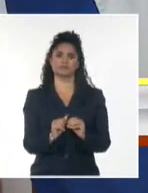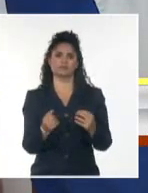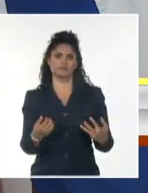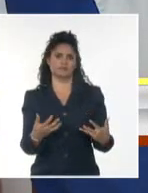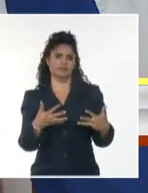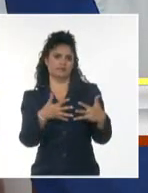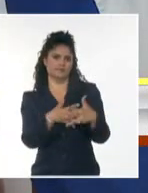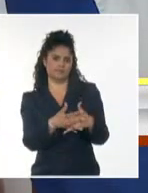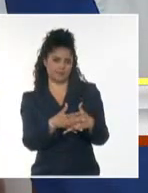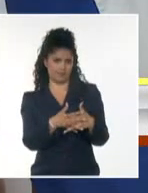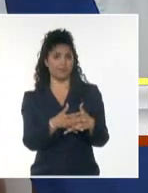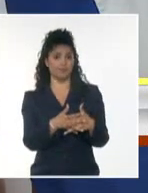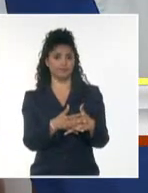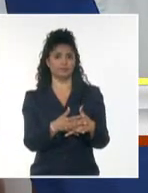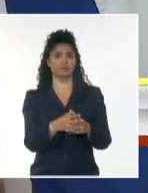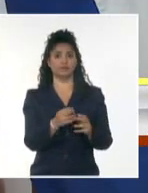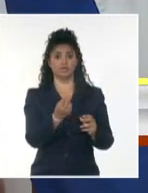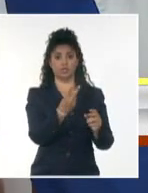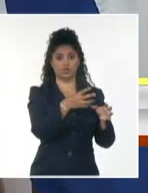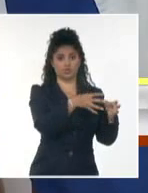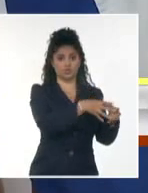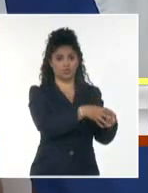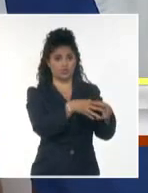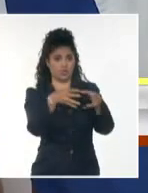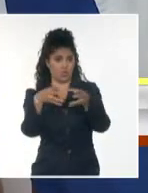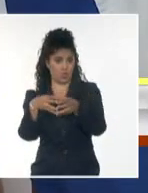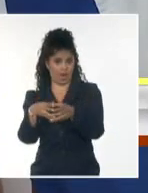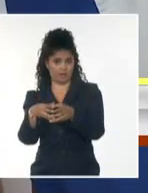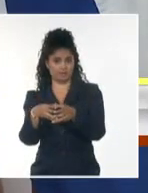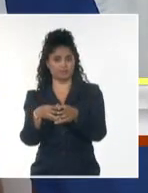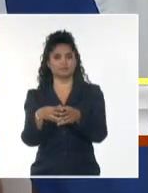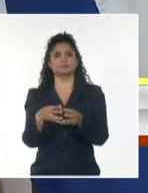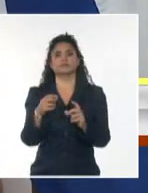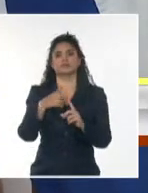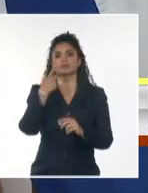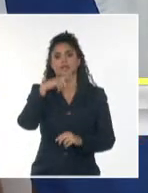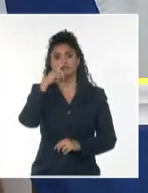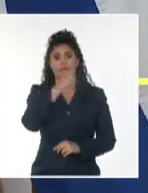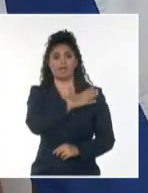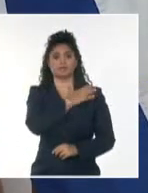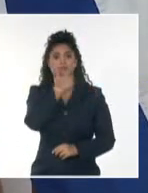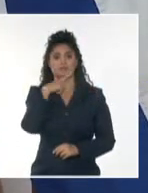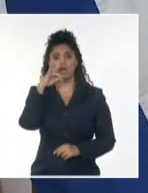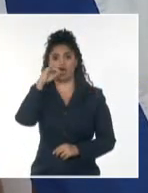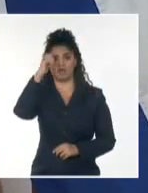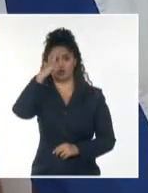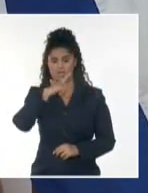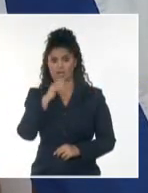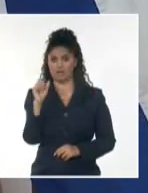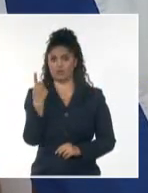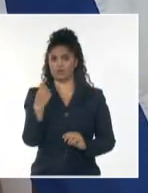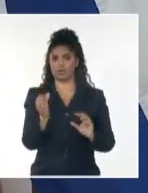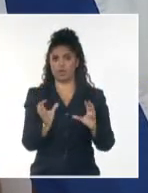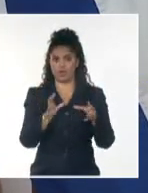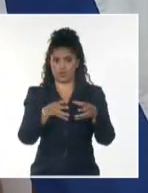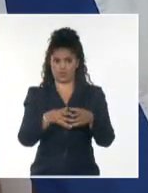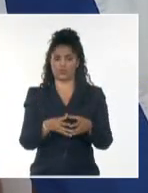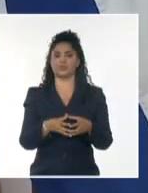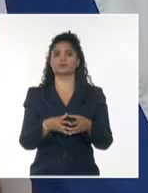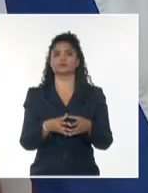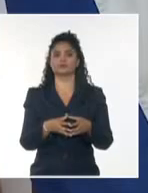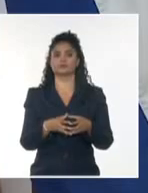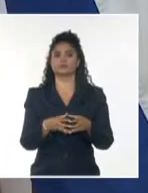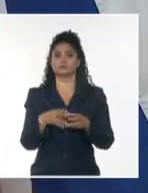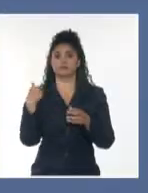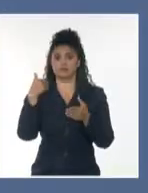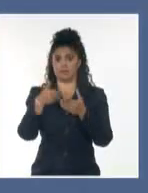y Zanzíbar, lo que es Tanzania, es la única unión de este tipo que ha quedado hasta nuestros